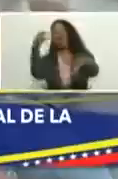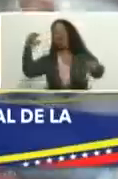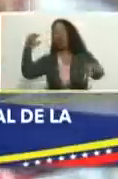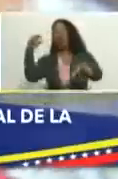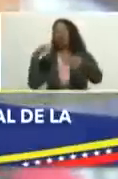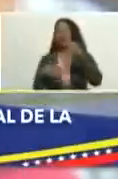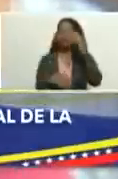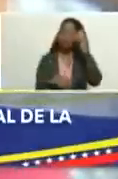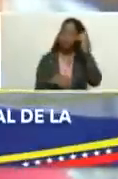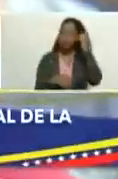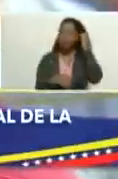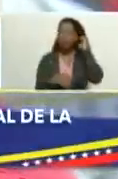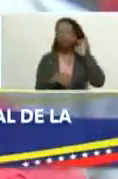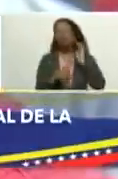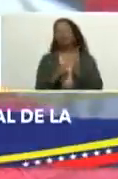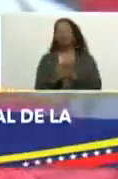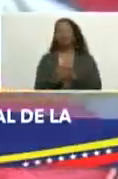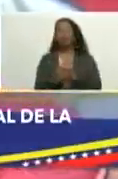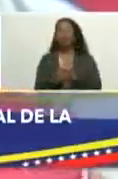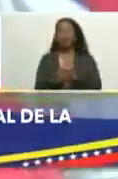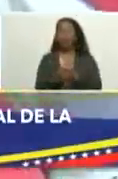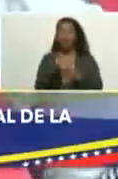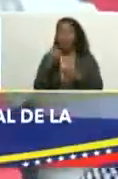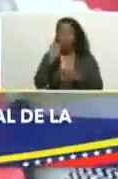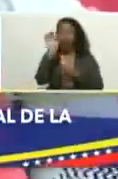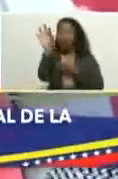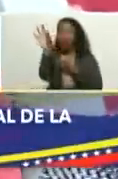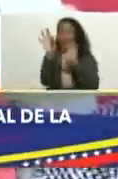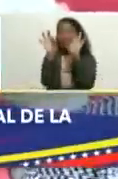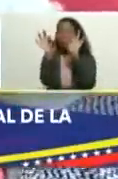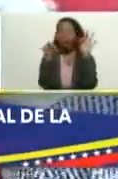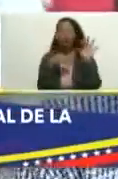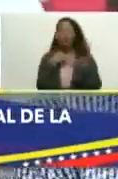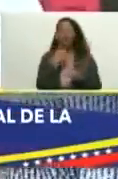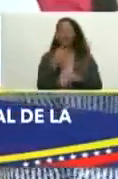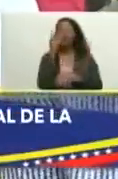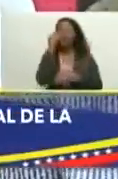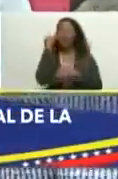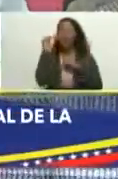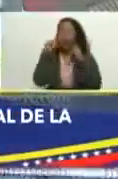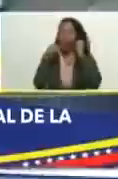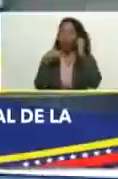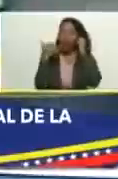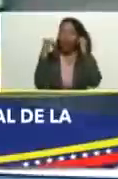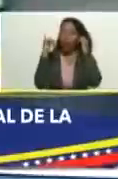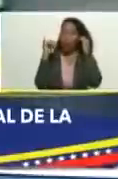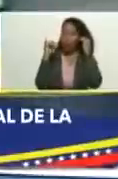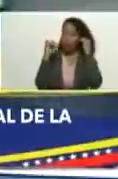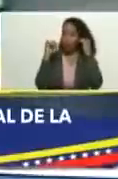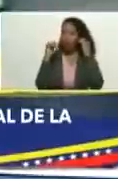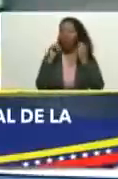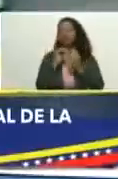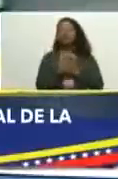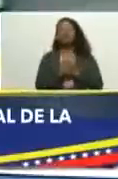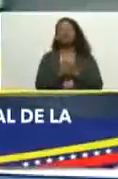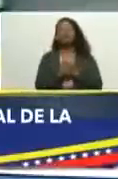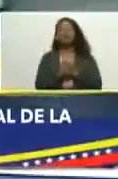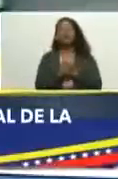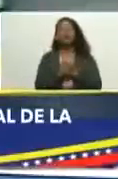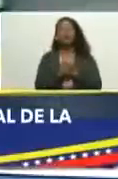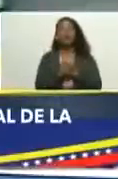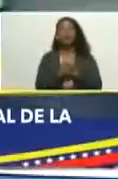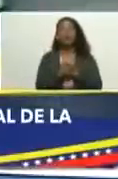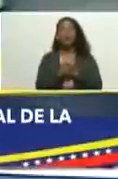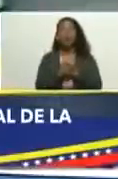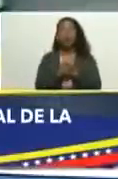Bueno, vamos a escuchar a unos voceros y voceras que tenemos aquí. Por aquí tenemos a una vocera del